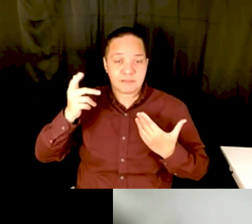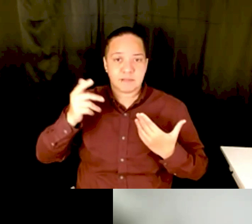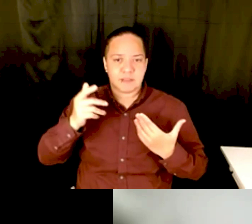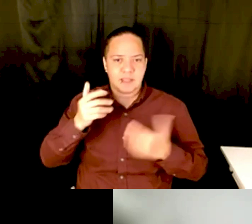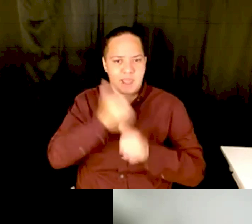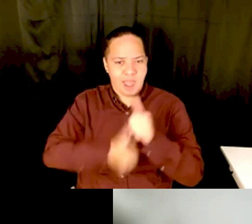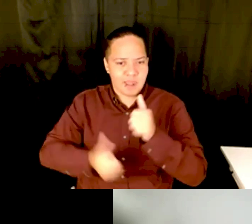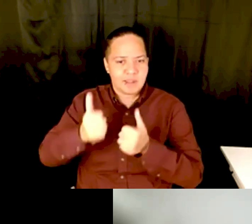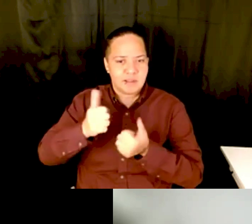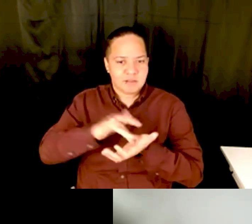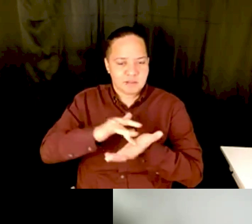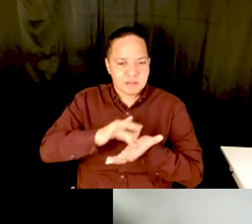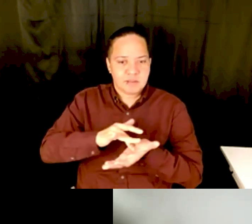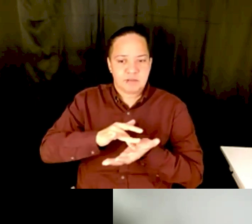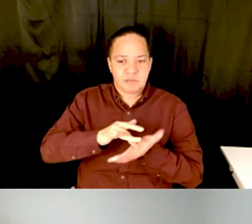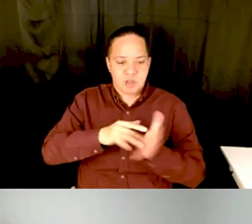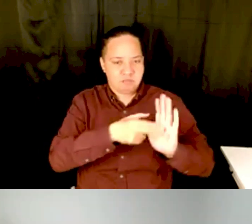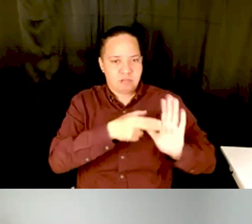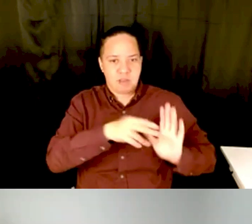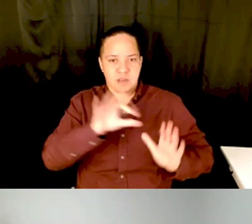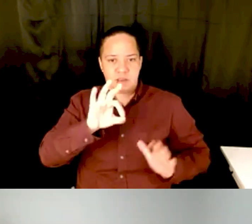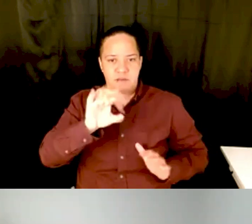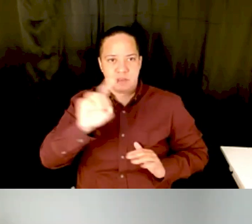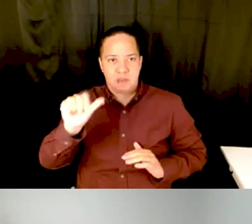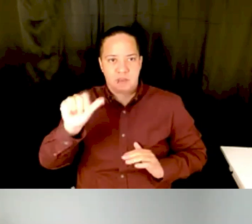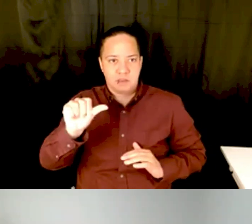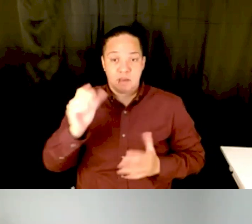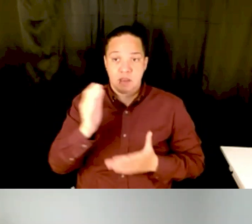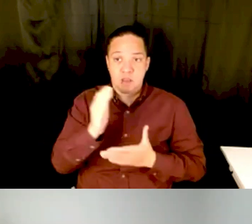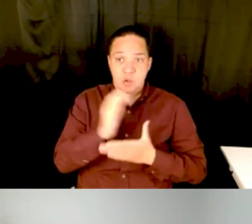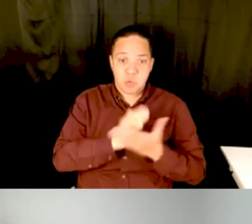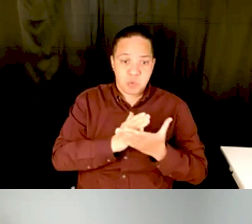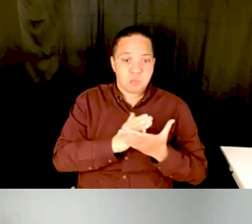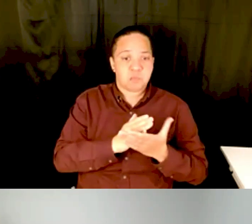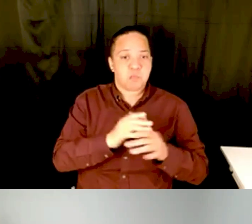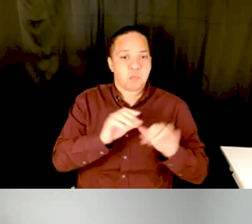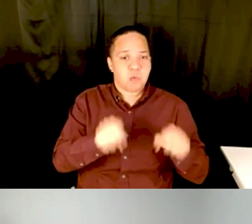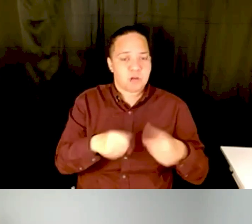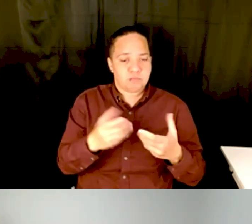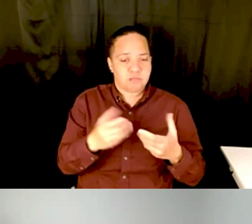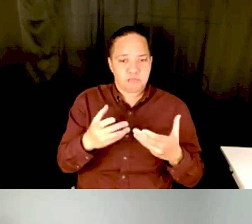medicamento tiene su indicación del FDA. Algunos pueden utilizarse fuera de esas